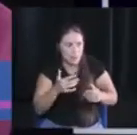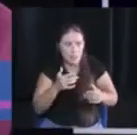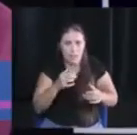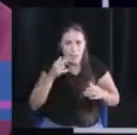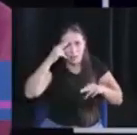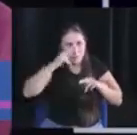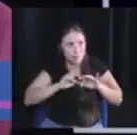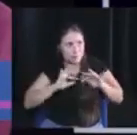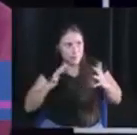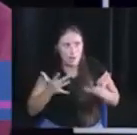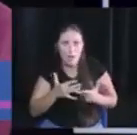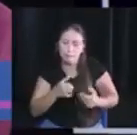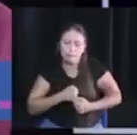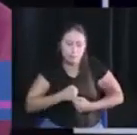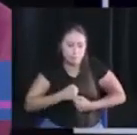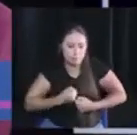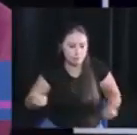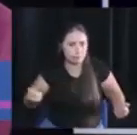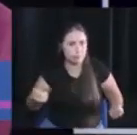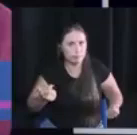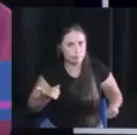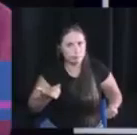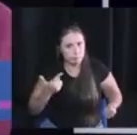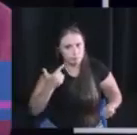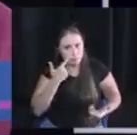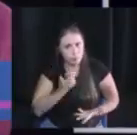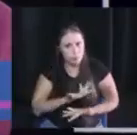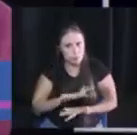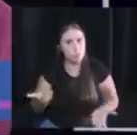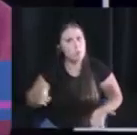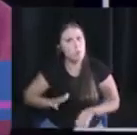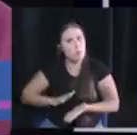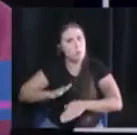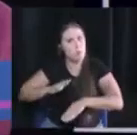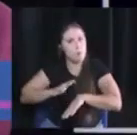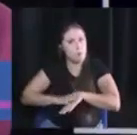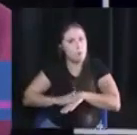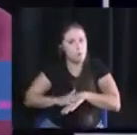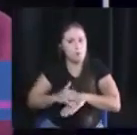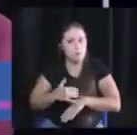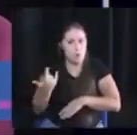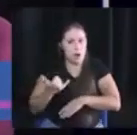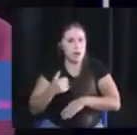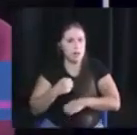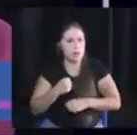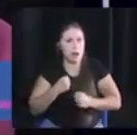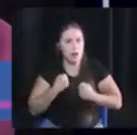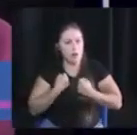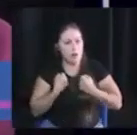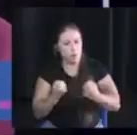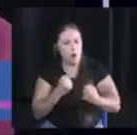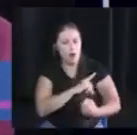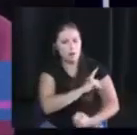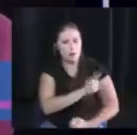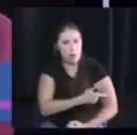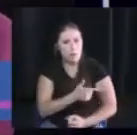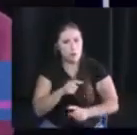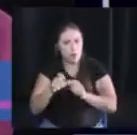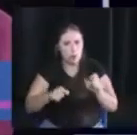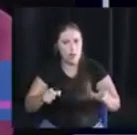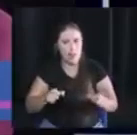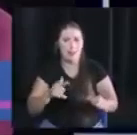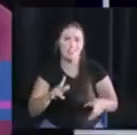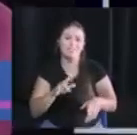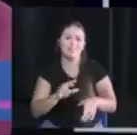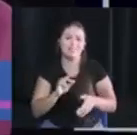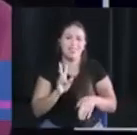jugarse. Si en plena pandemia hay una demostración grande de vigor ciudadano estaremos